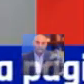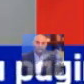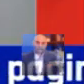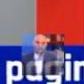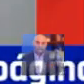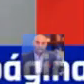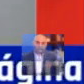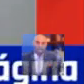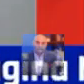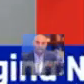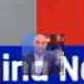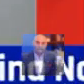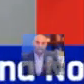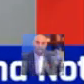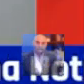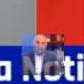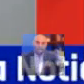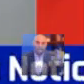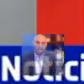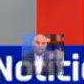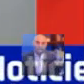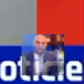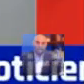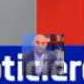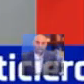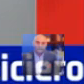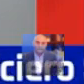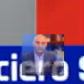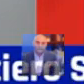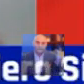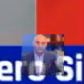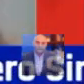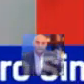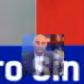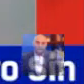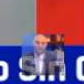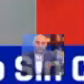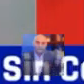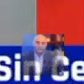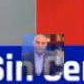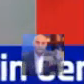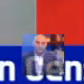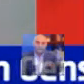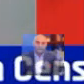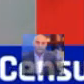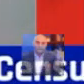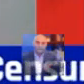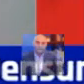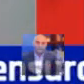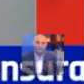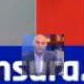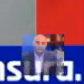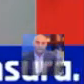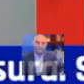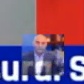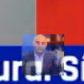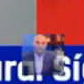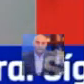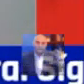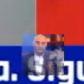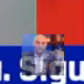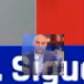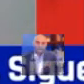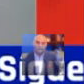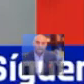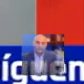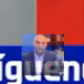de fraude que se habían instrumentado históricamente, finalmente se logró imponer al mayor votado